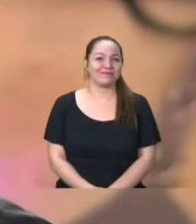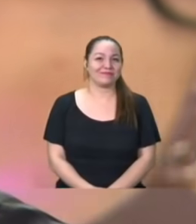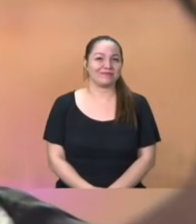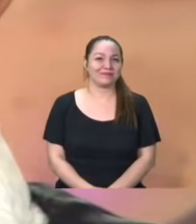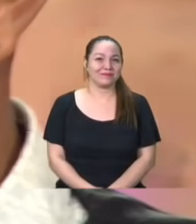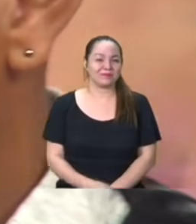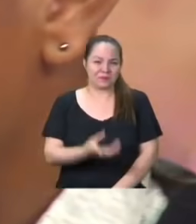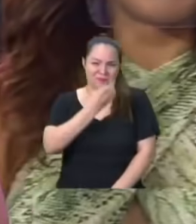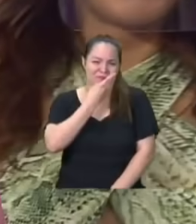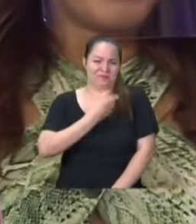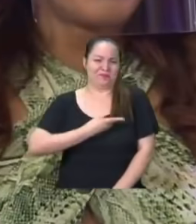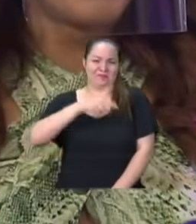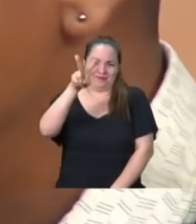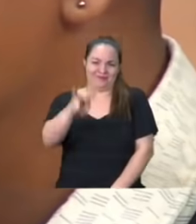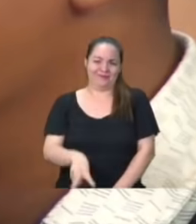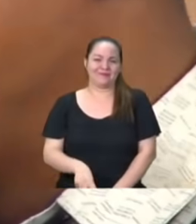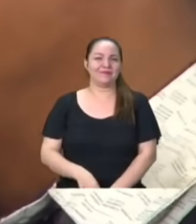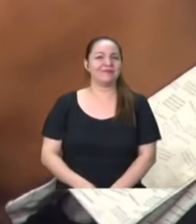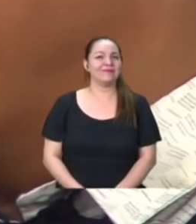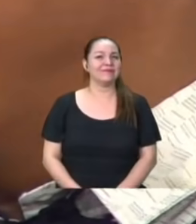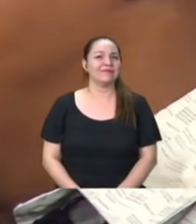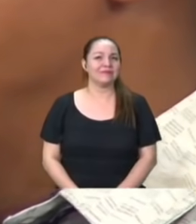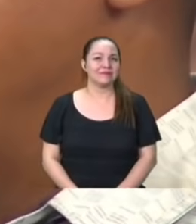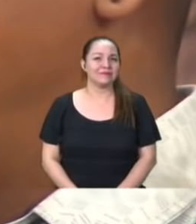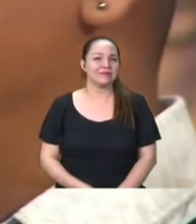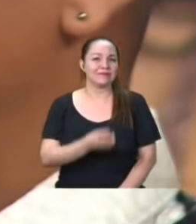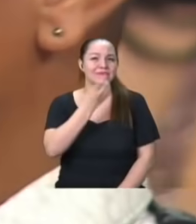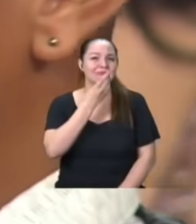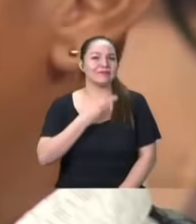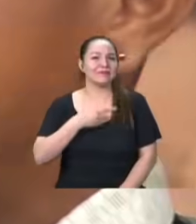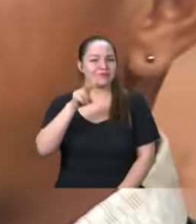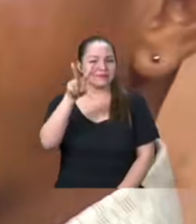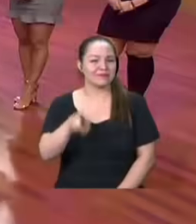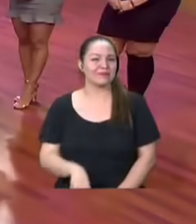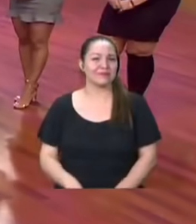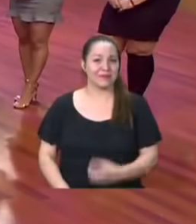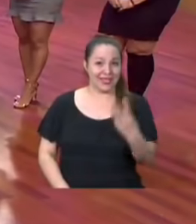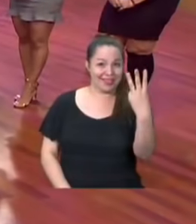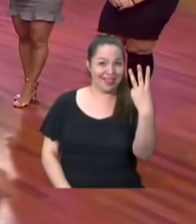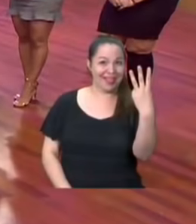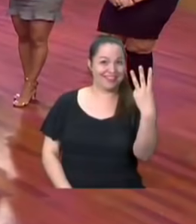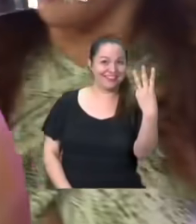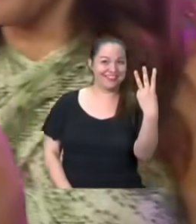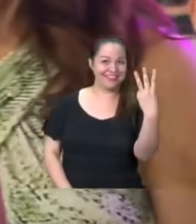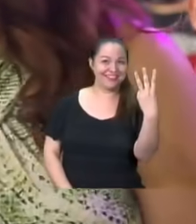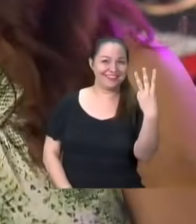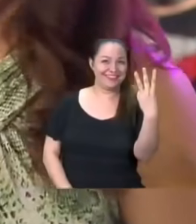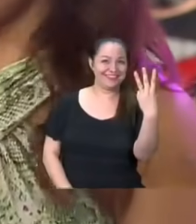¡Ay! Dígame la verdad. ¿La verdad? La verdad. La verdad, Antonio. ¡Tres! No llegamos, no llegamos.